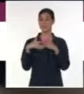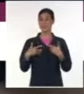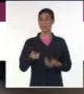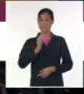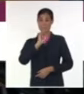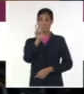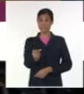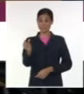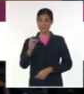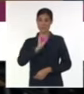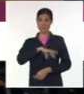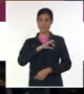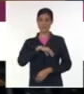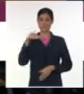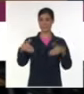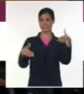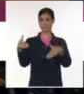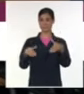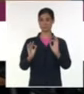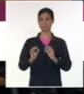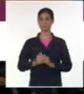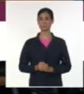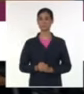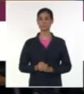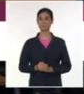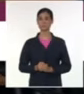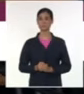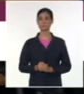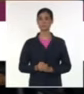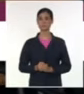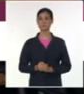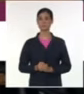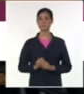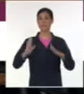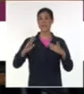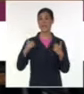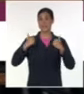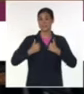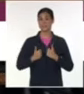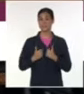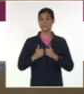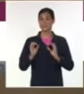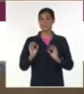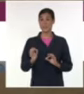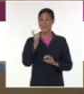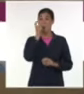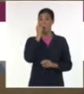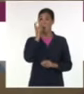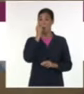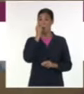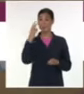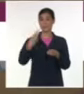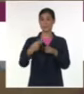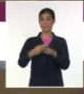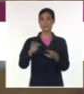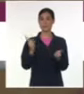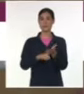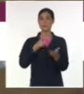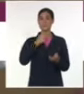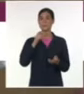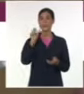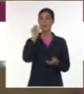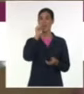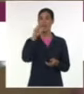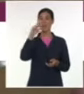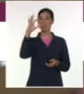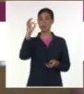Algunas personas, como el candidato a alcalde por el Partido Comunista de Chile, Pedro Araya, no pudieron ejercer el sufragio porque la